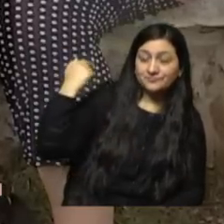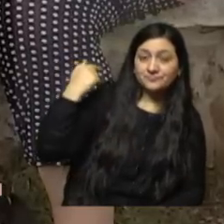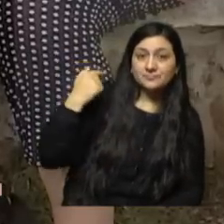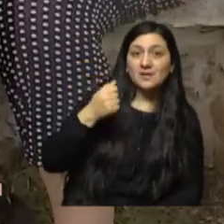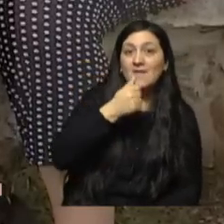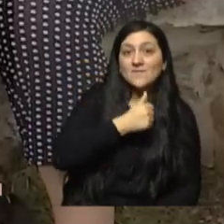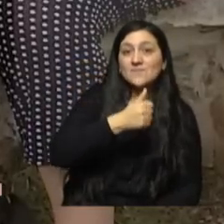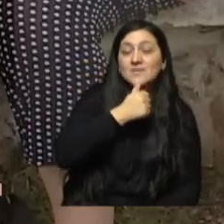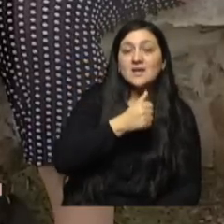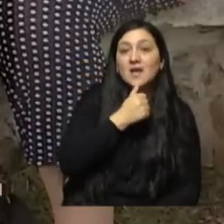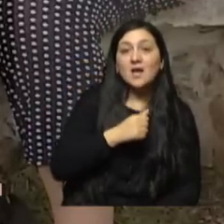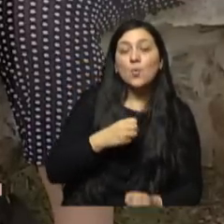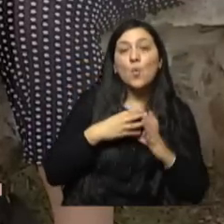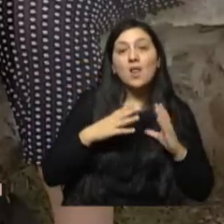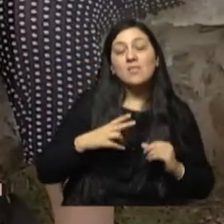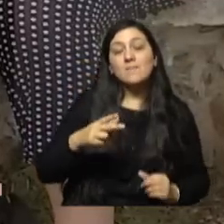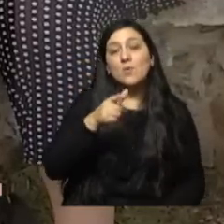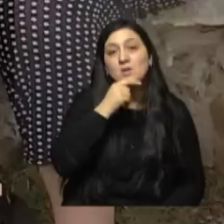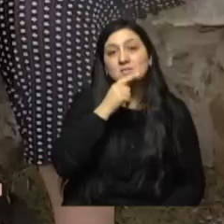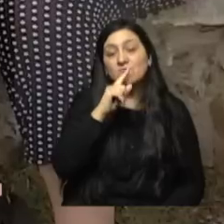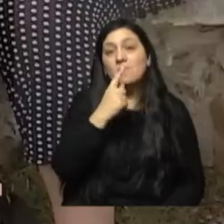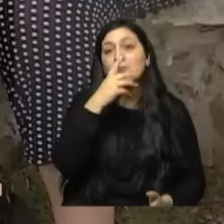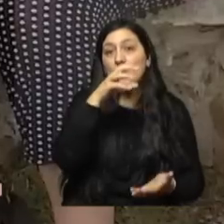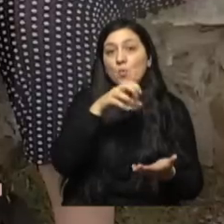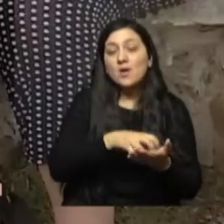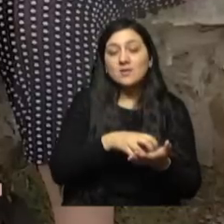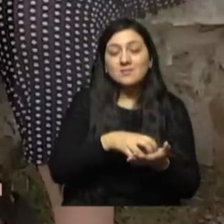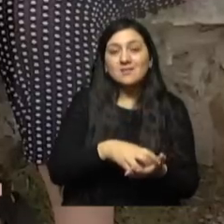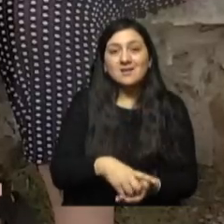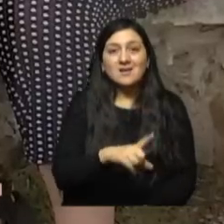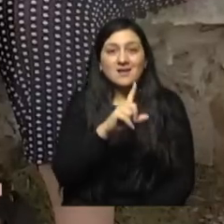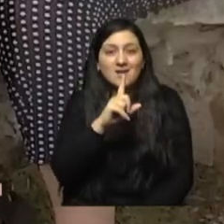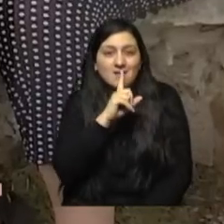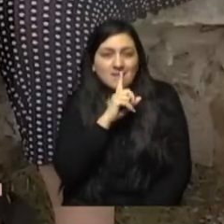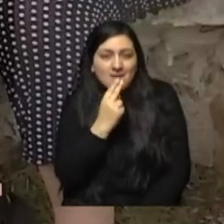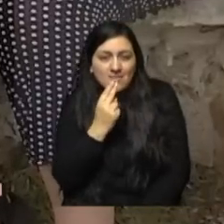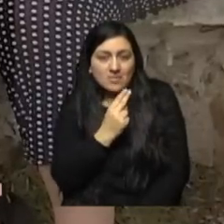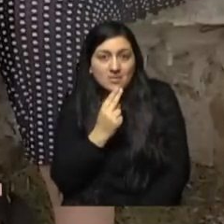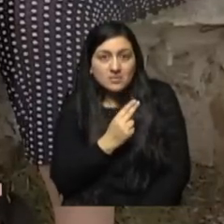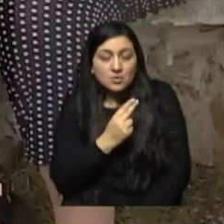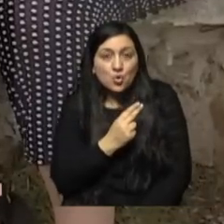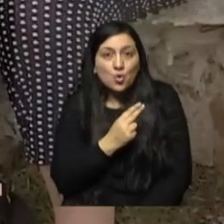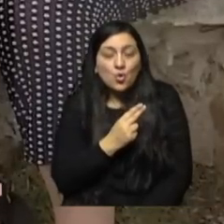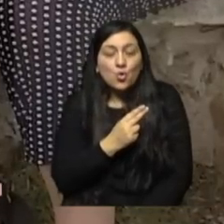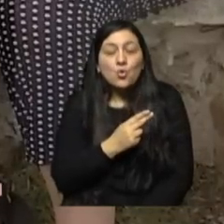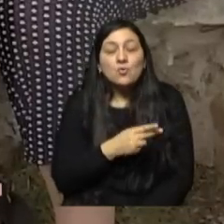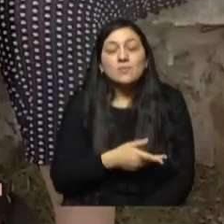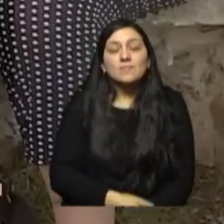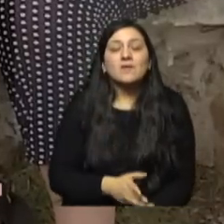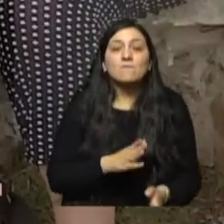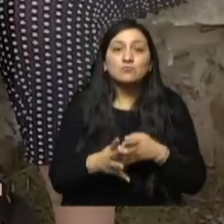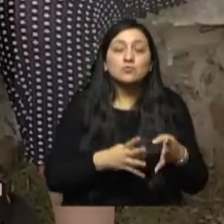de policía, donde fue el primer recinto de este centro clandestino de torturas, que funcionó entre fines de 1960 y